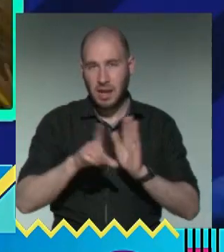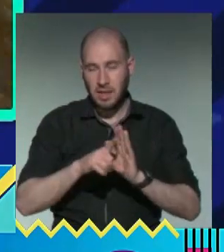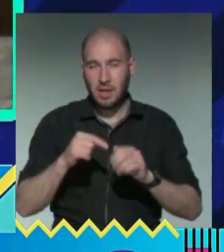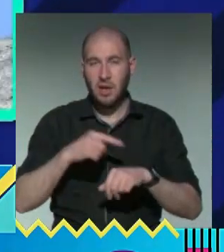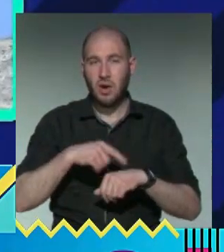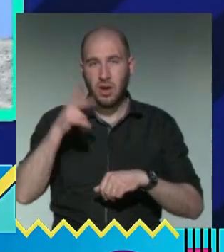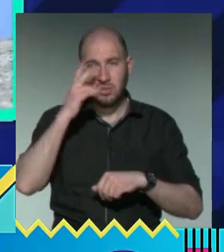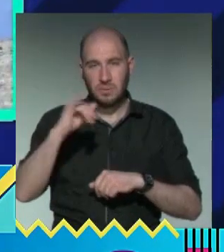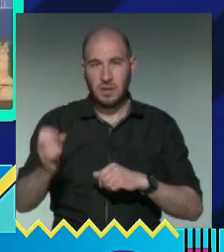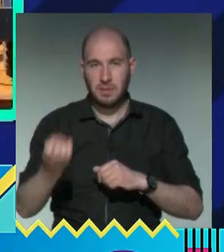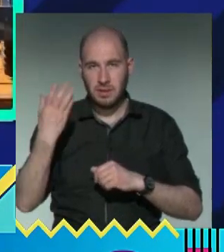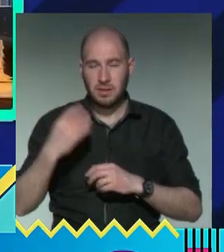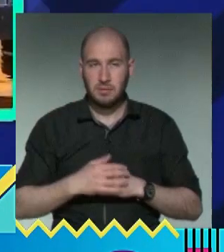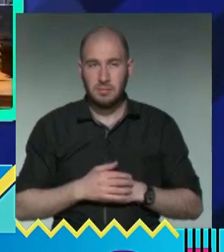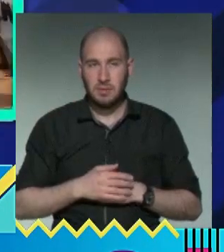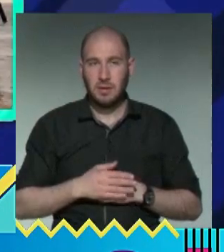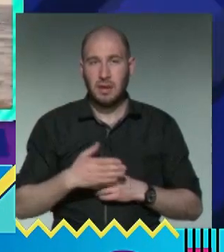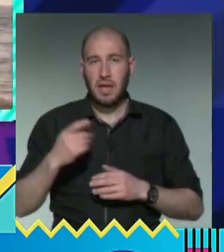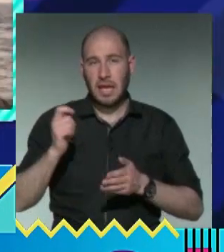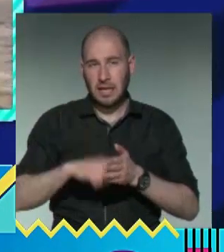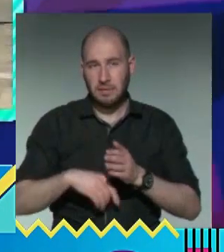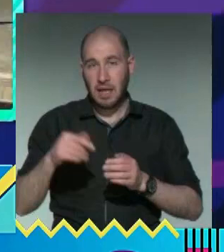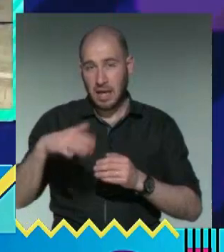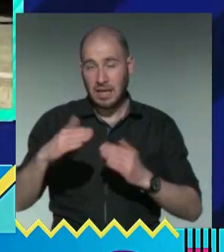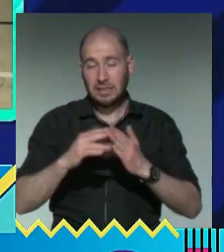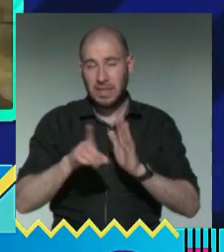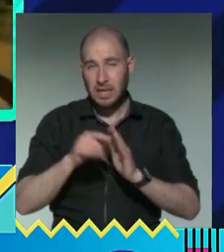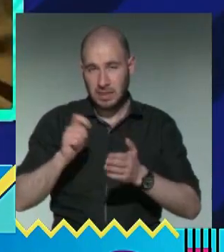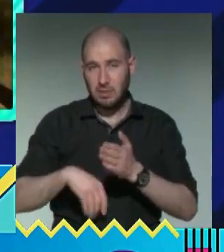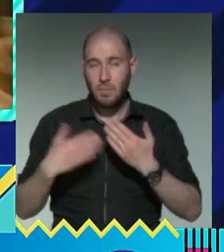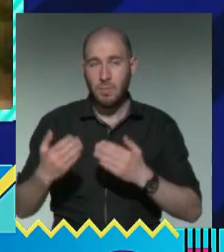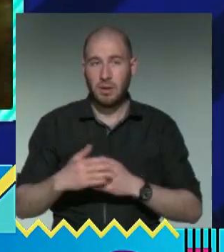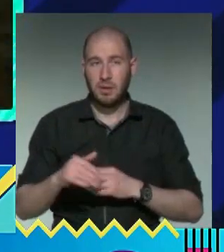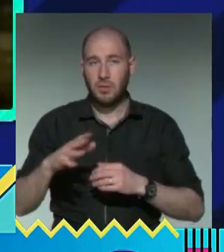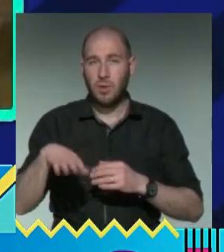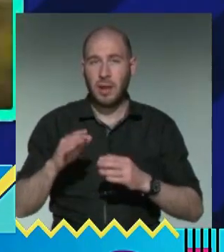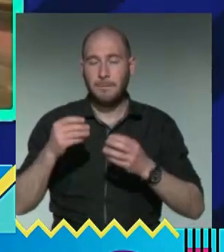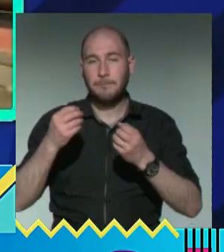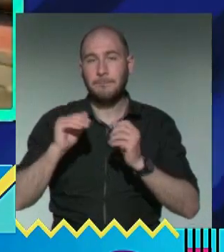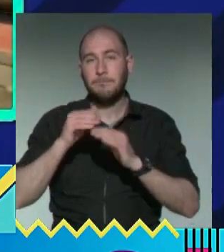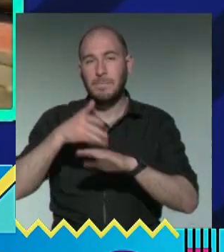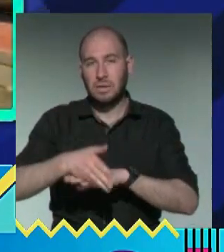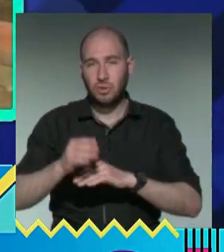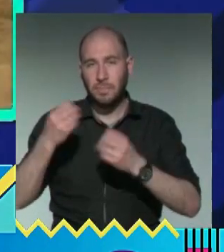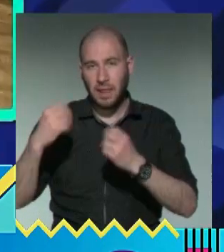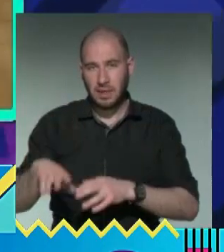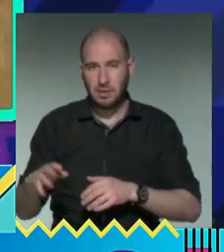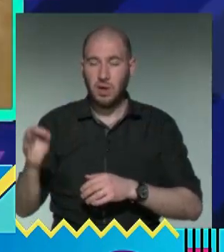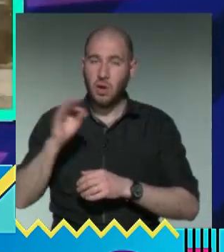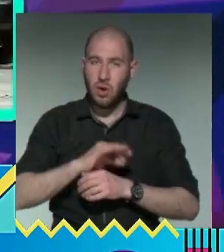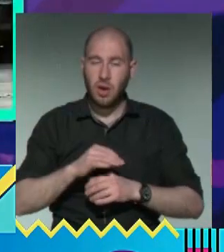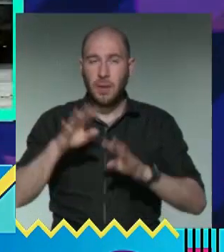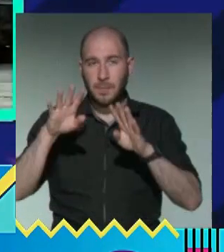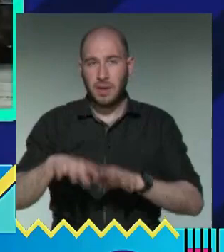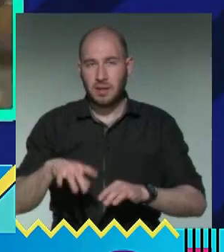a partir de las 8:30 de la mañana. Se pueden inscribir ahí en la misma legislatura, en el Salón de Pasos Perdidos, o bien pueden hacerlo a través